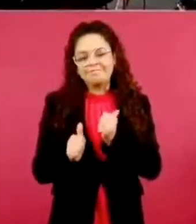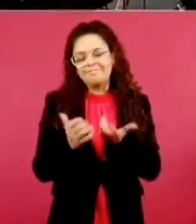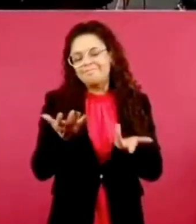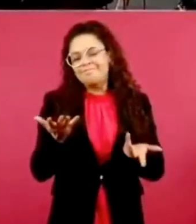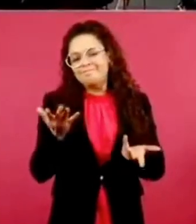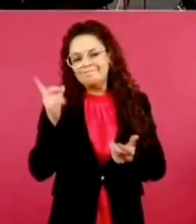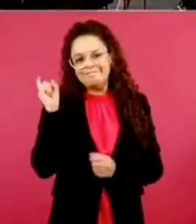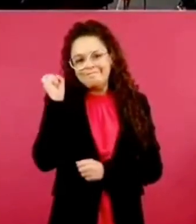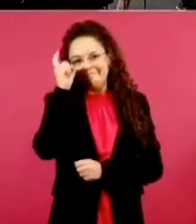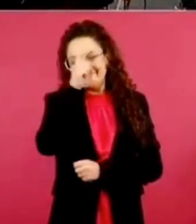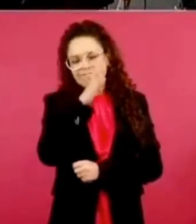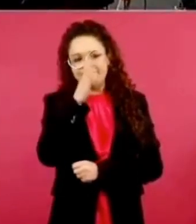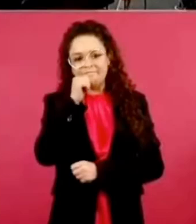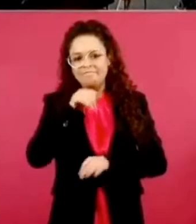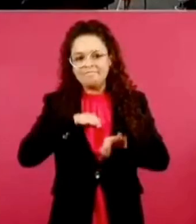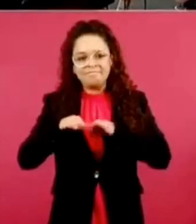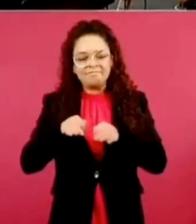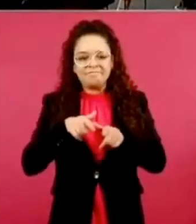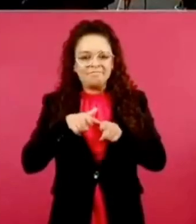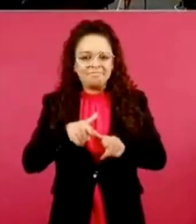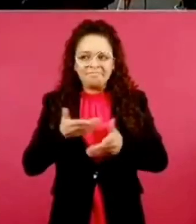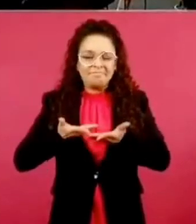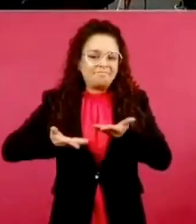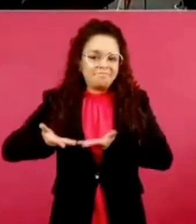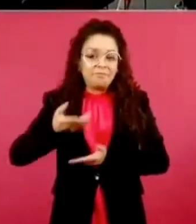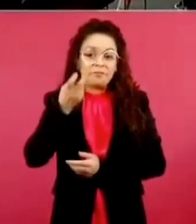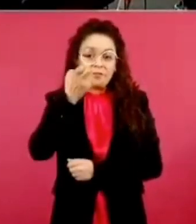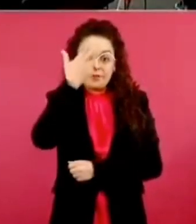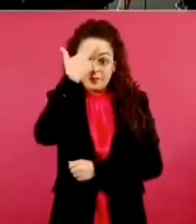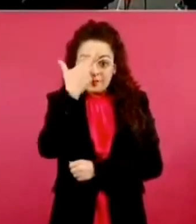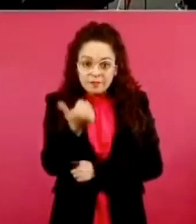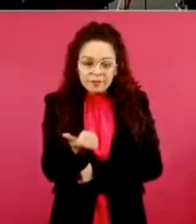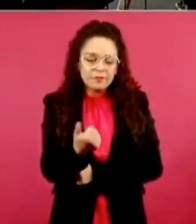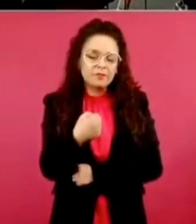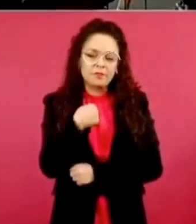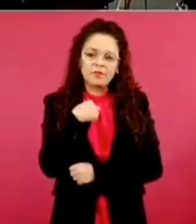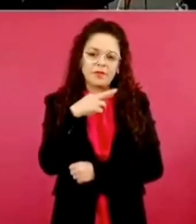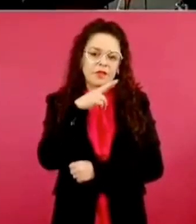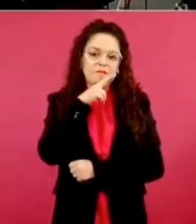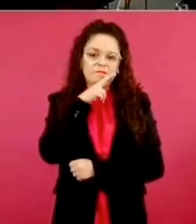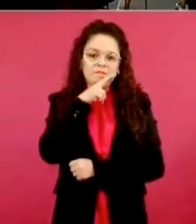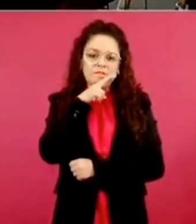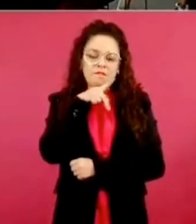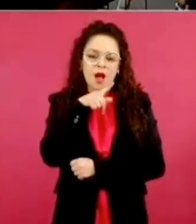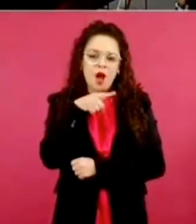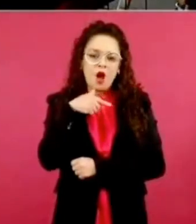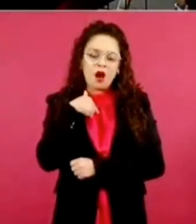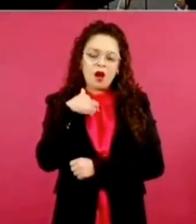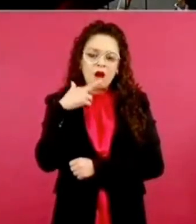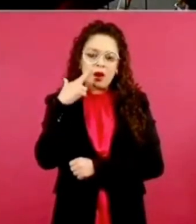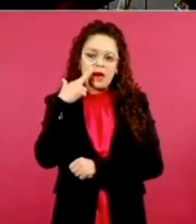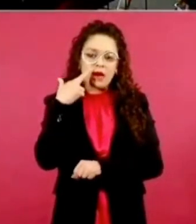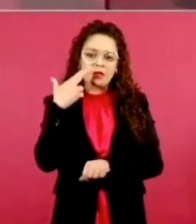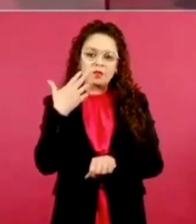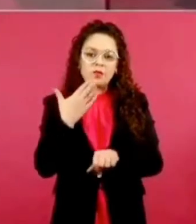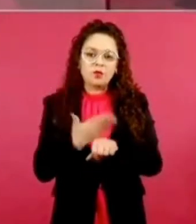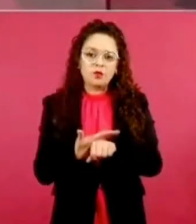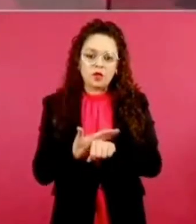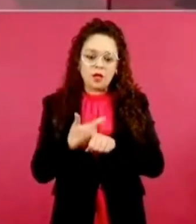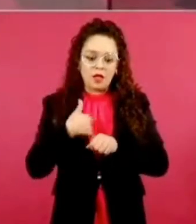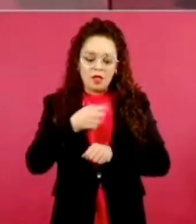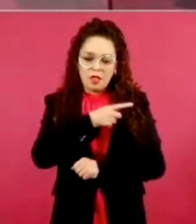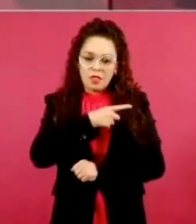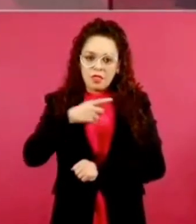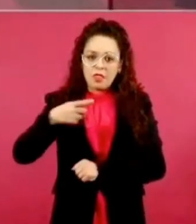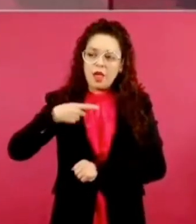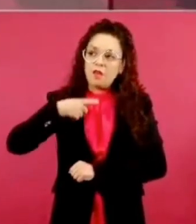pues me ha tocado denunciar el gran saqueo